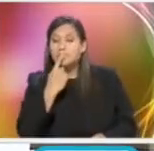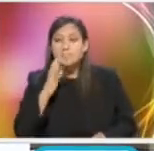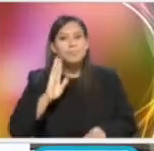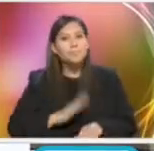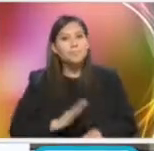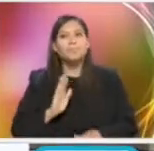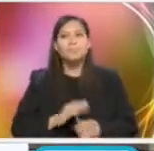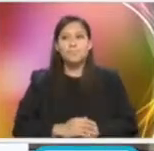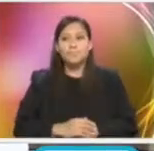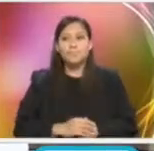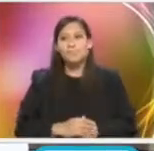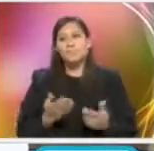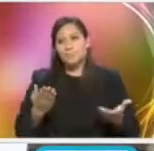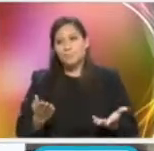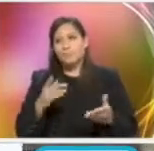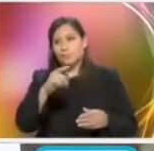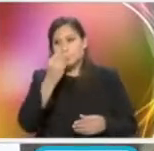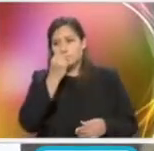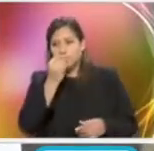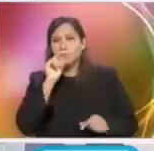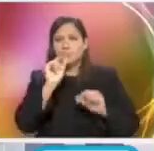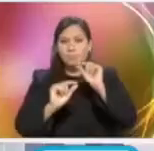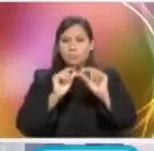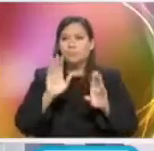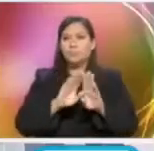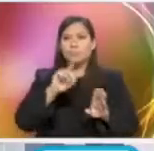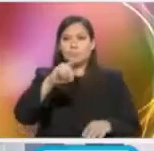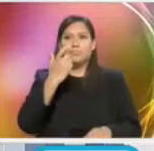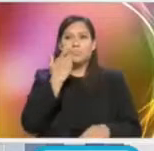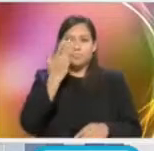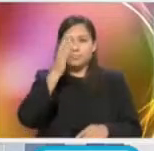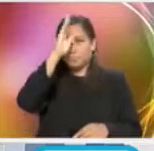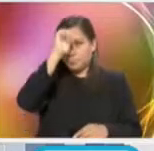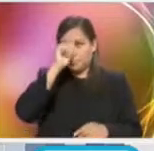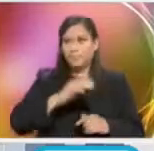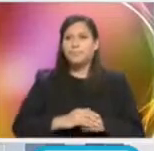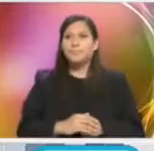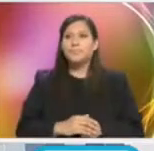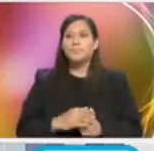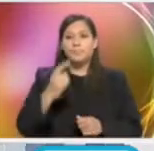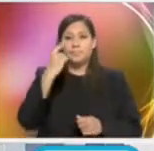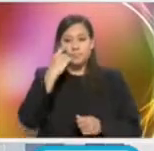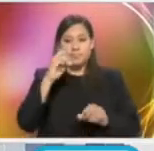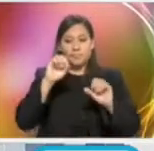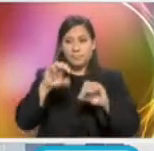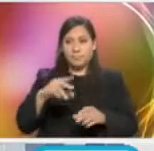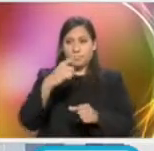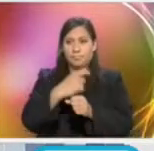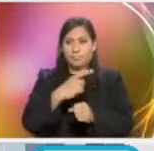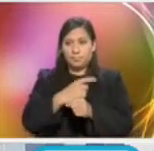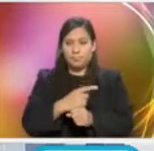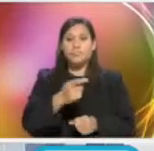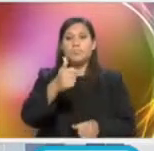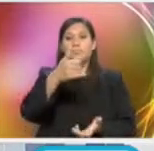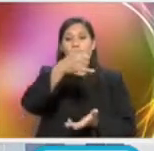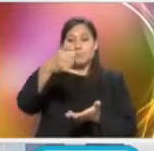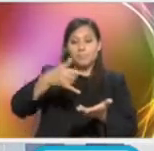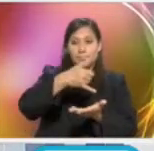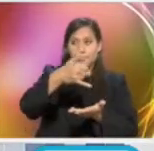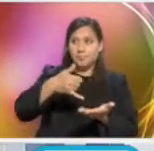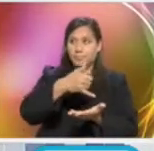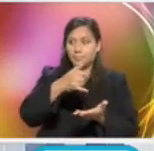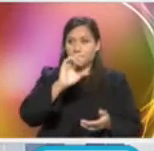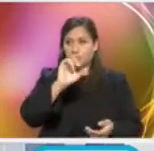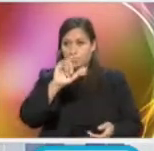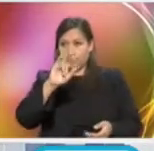más sabor. Y bueno, ya se lo van comiendo como ustedes quieran. Vale, ¿no? vale, Entonces, vale. bueno, vamos aquí a dejar primero con un poquito de aceite. Aceite